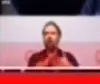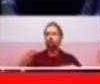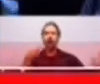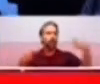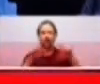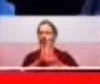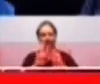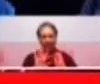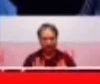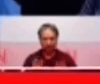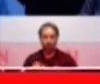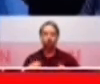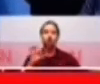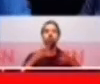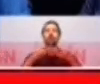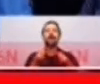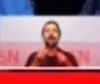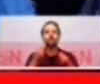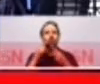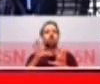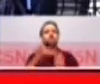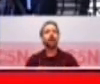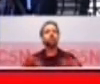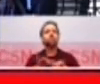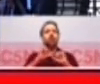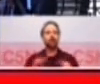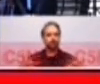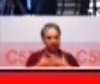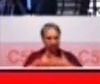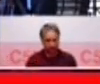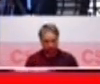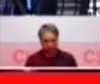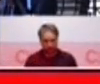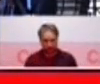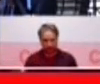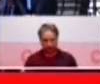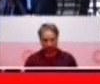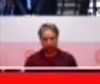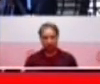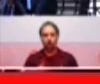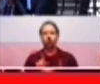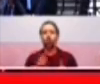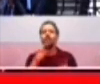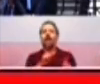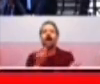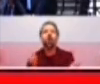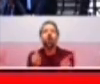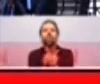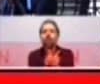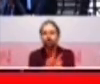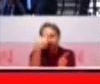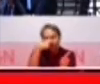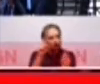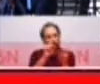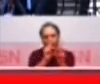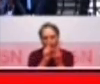bueno es que ahí lo que hay me parece a mí escuchándote es como que no solamente la lucha de a ver la lucha no voy a decir lucha de